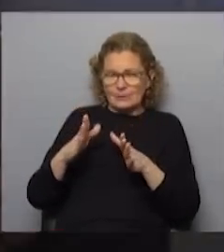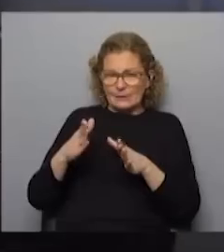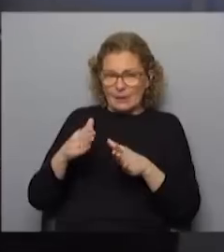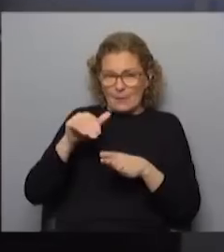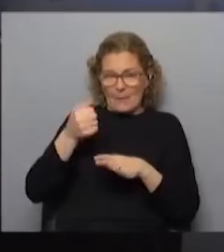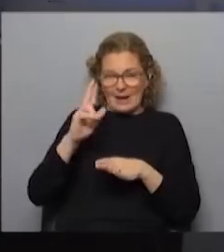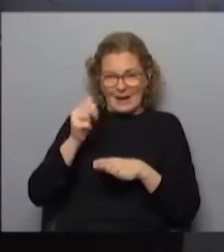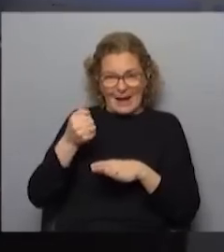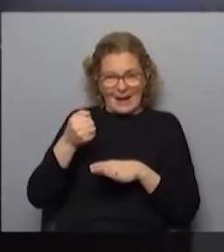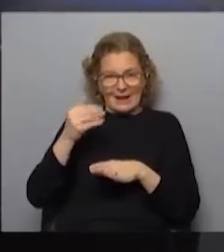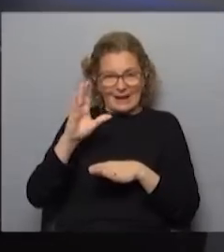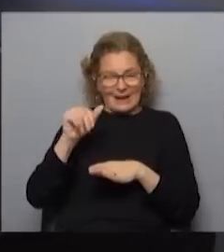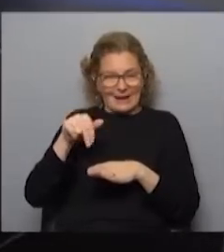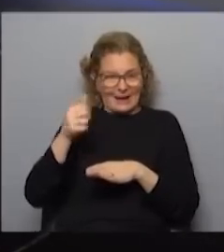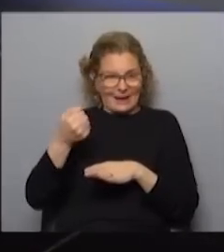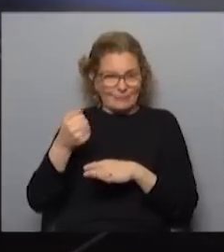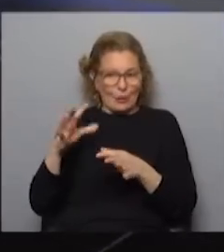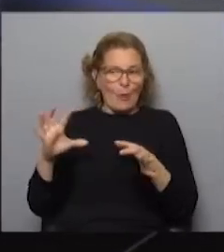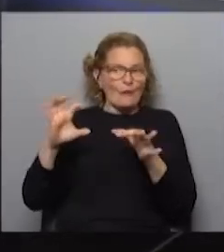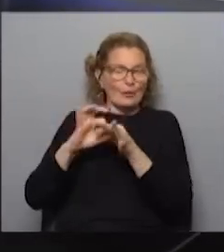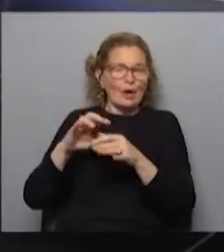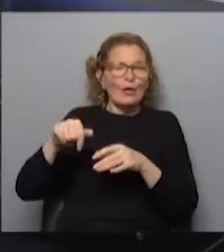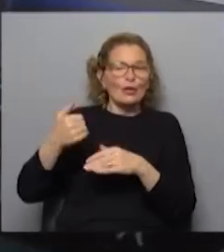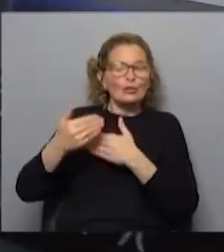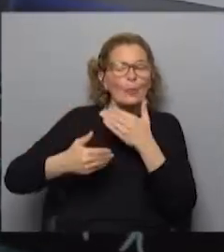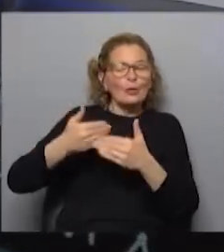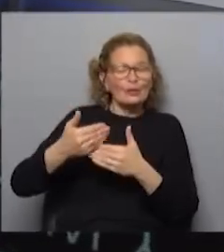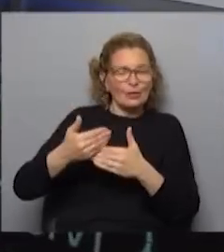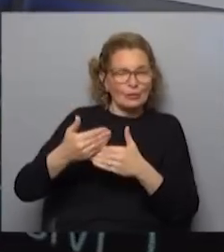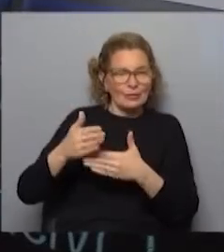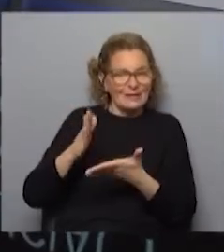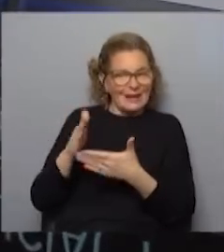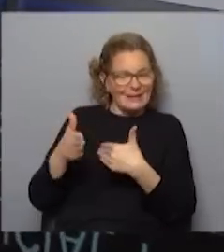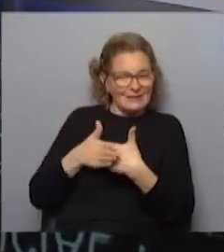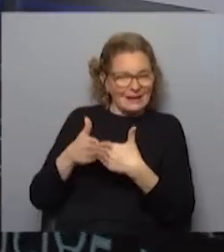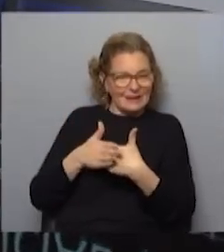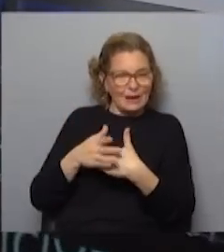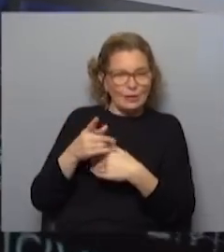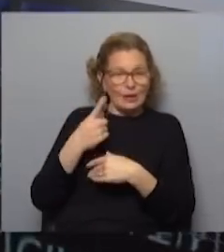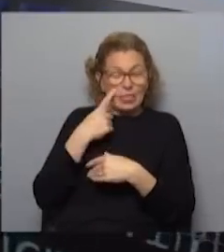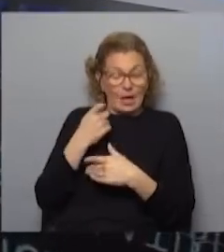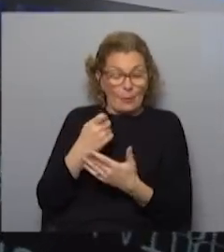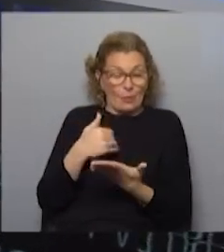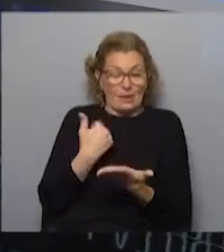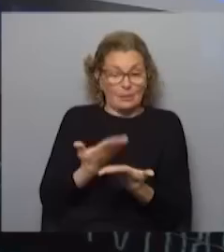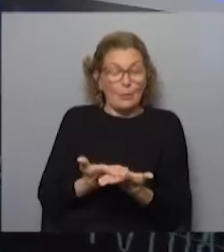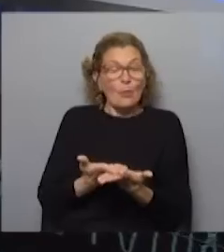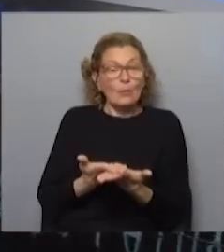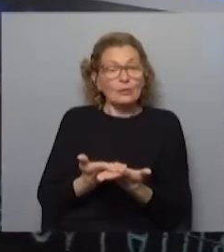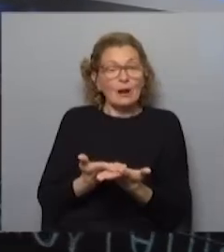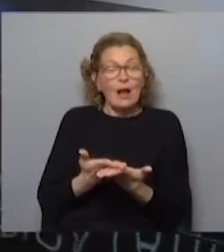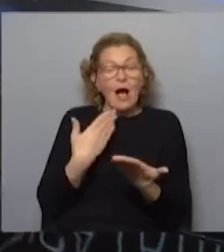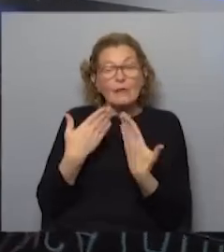maracaná no este vincularlo con otros procesos regionales no O sea y lo que nosotros Tratamos de mostrar es bueno